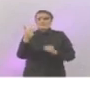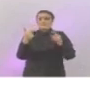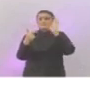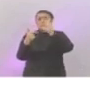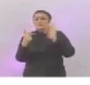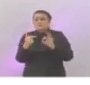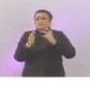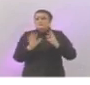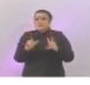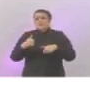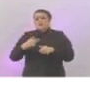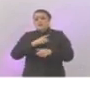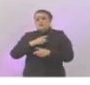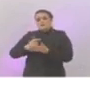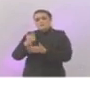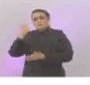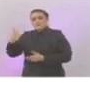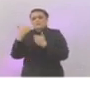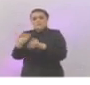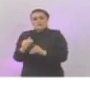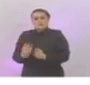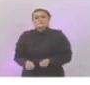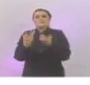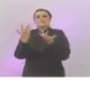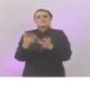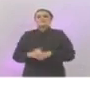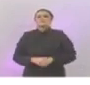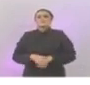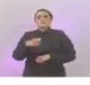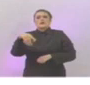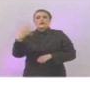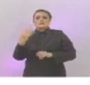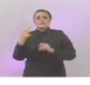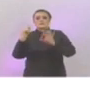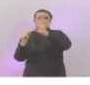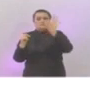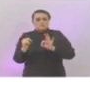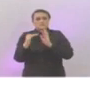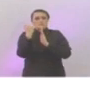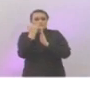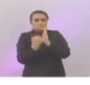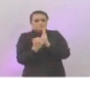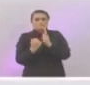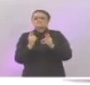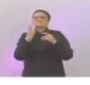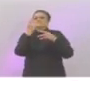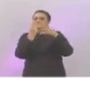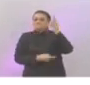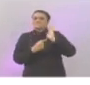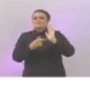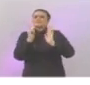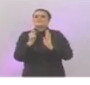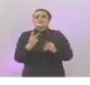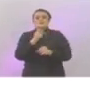47%, y la deuda bancaria ha descendido en más de 14%. Todo ello nos ubica